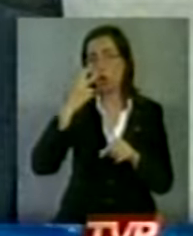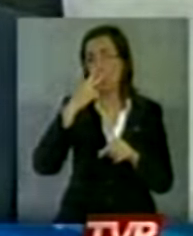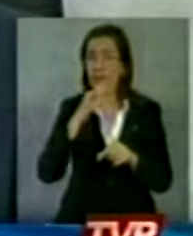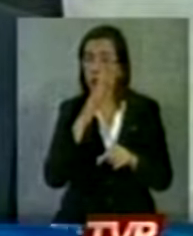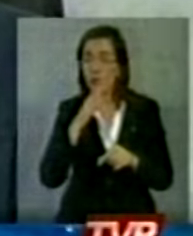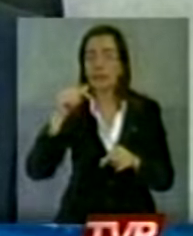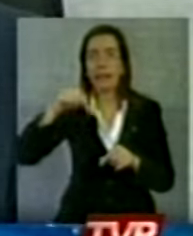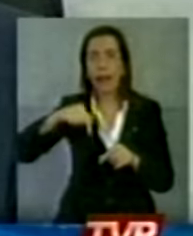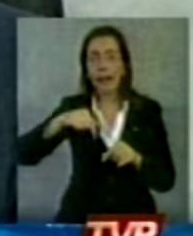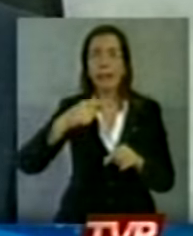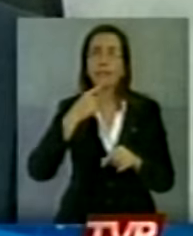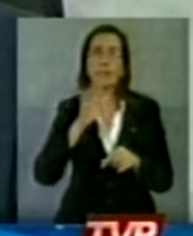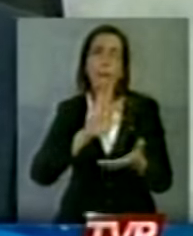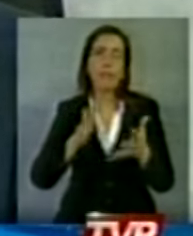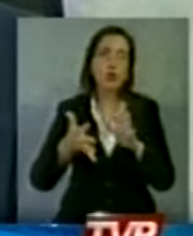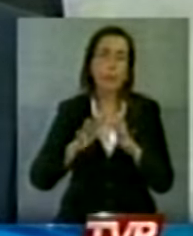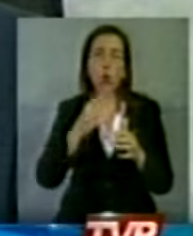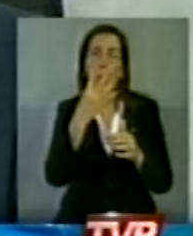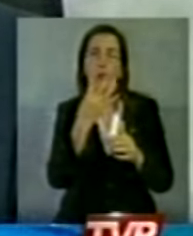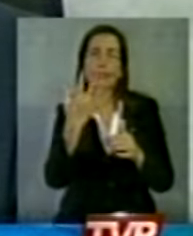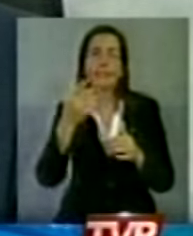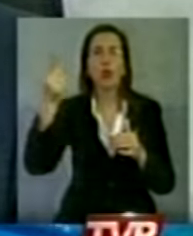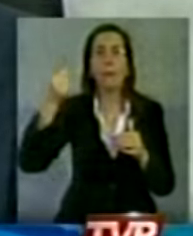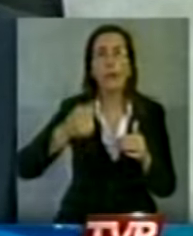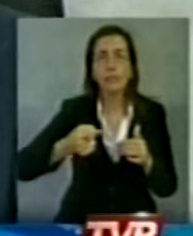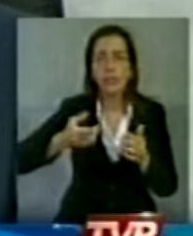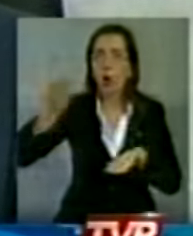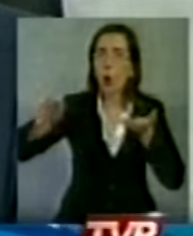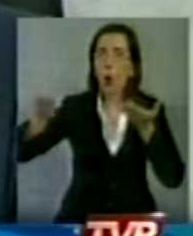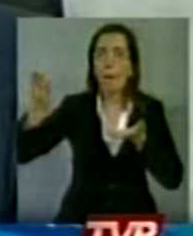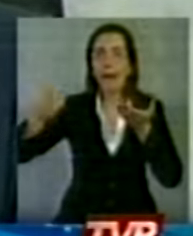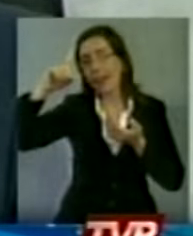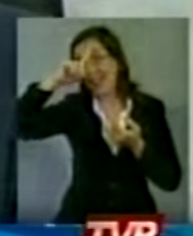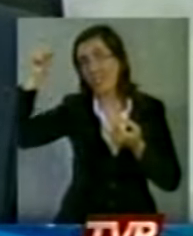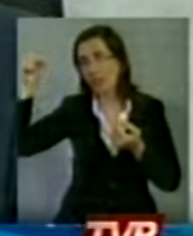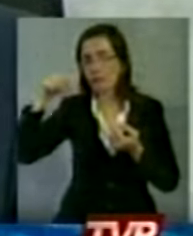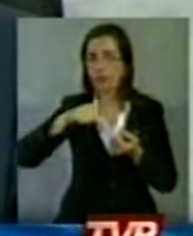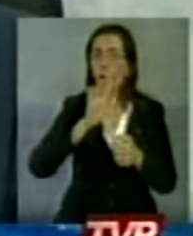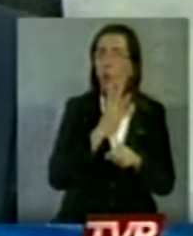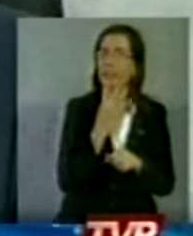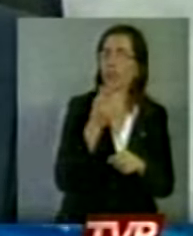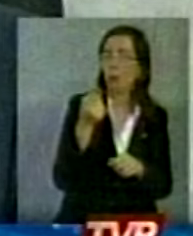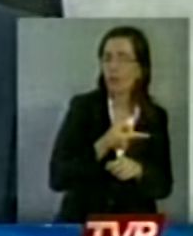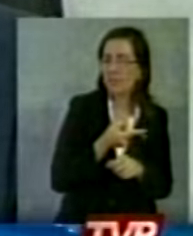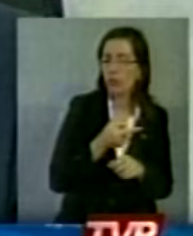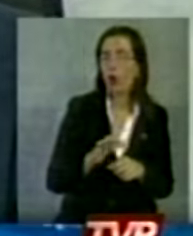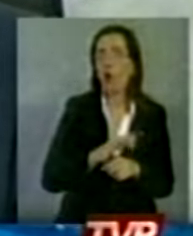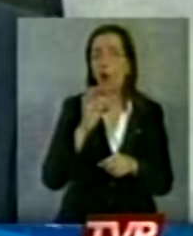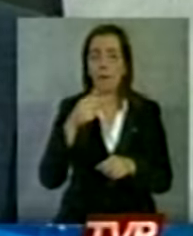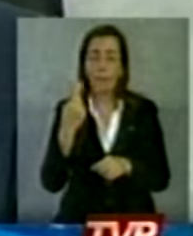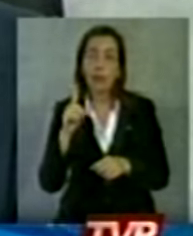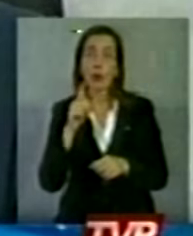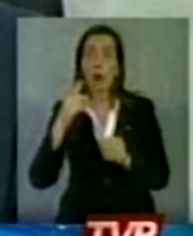2014, aproximadamente el 45% del promedio nacional y solo